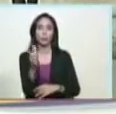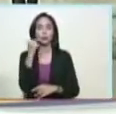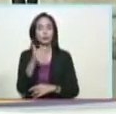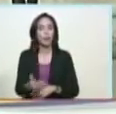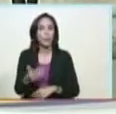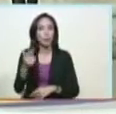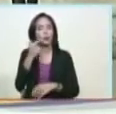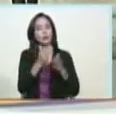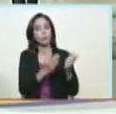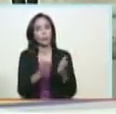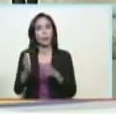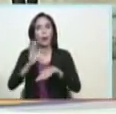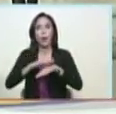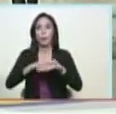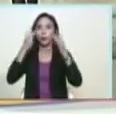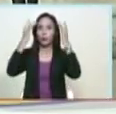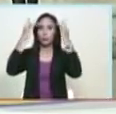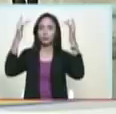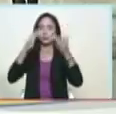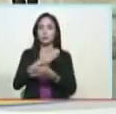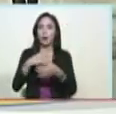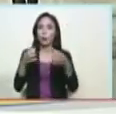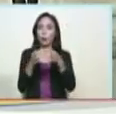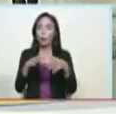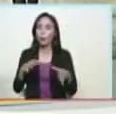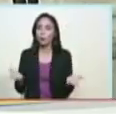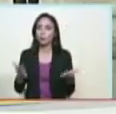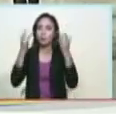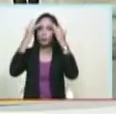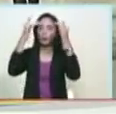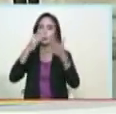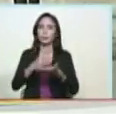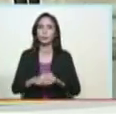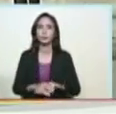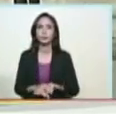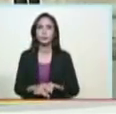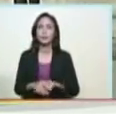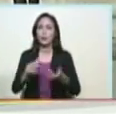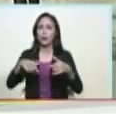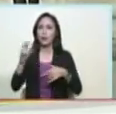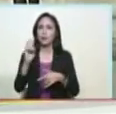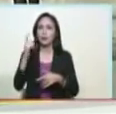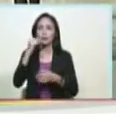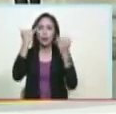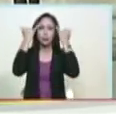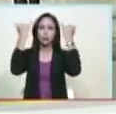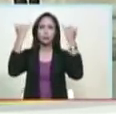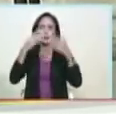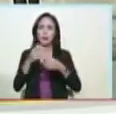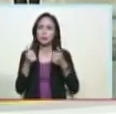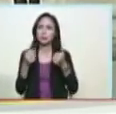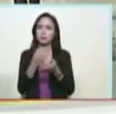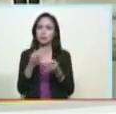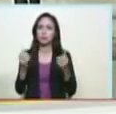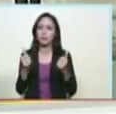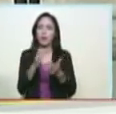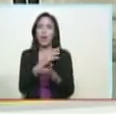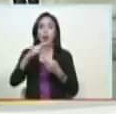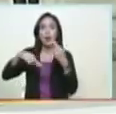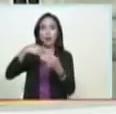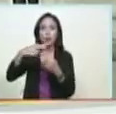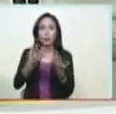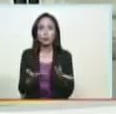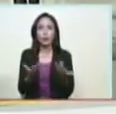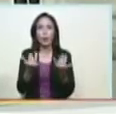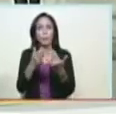suelo porque es el intelectual colectivo venezuela tiene un poderoso movimiento intelectual y la revolución bolivariana